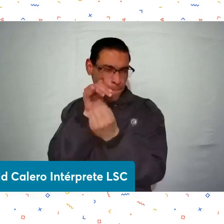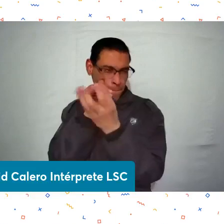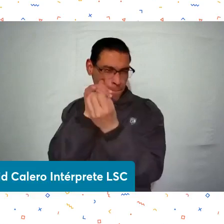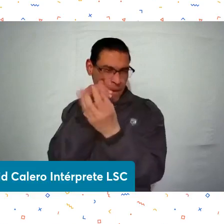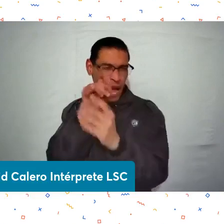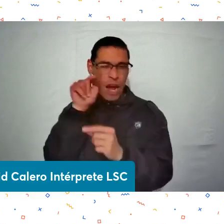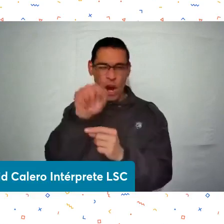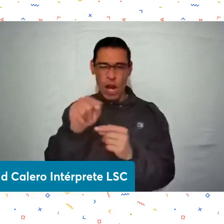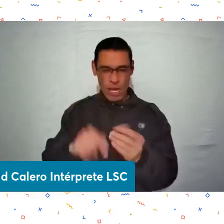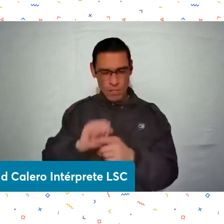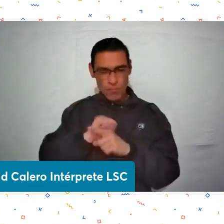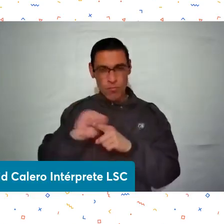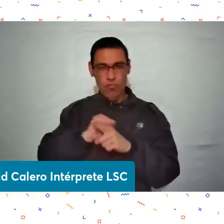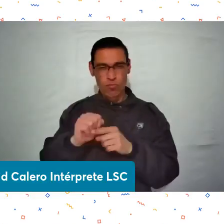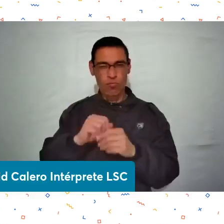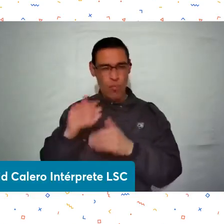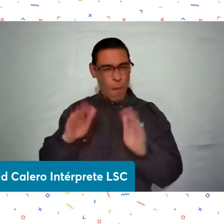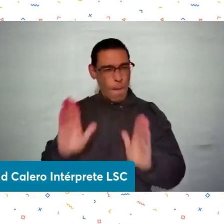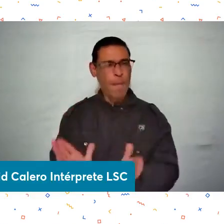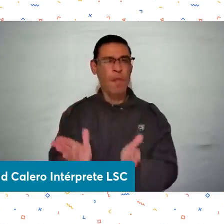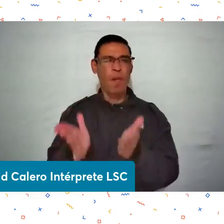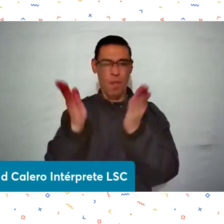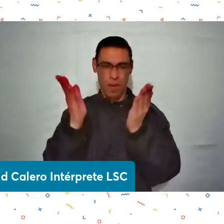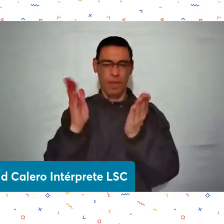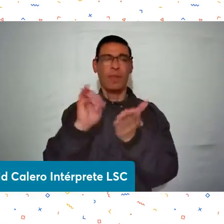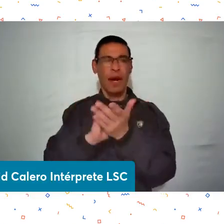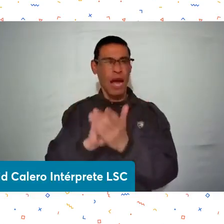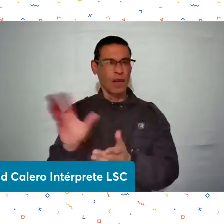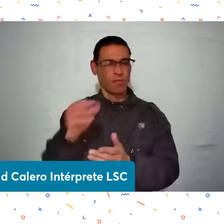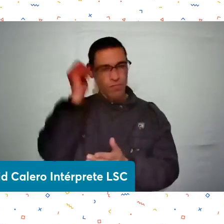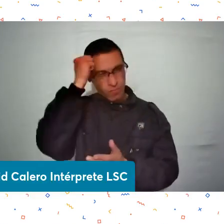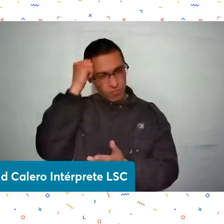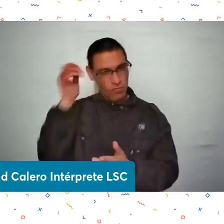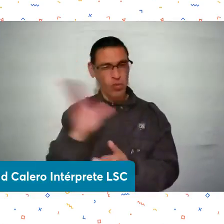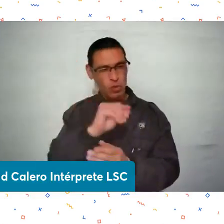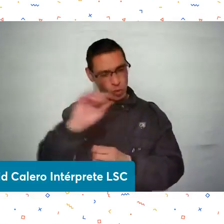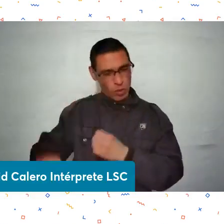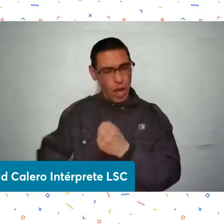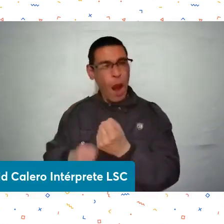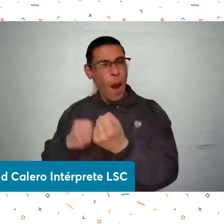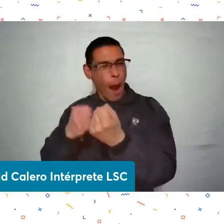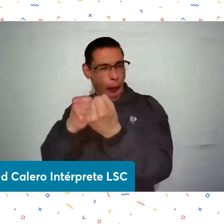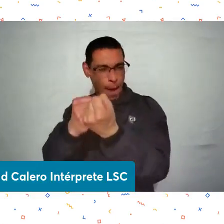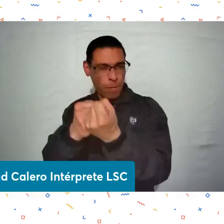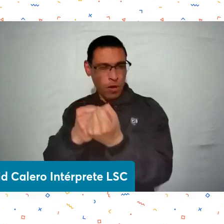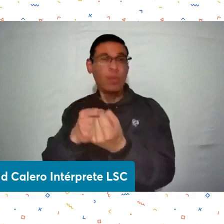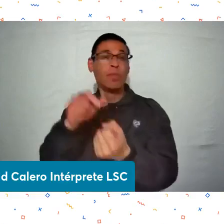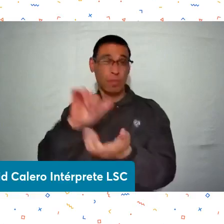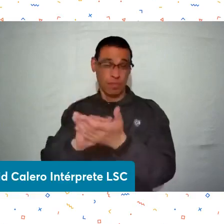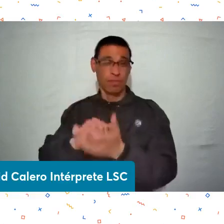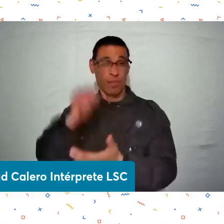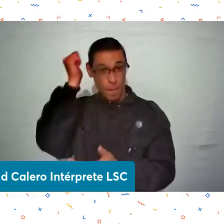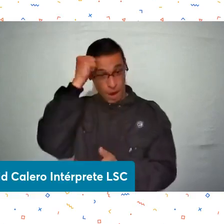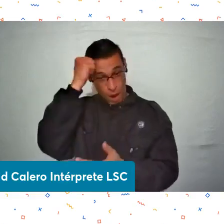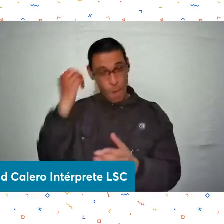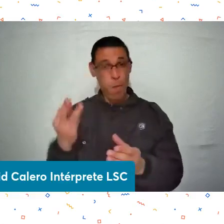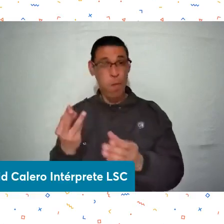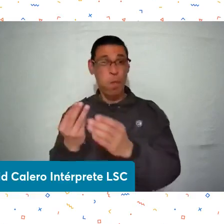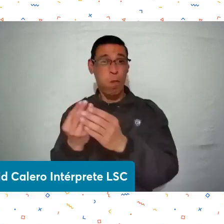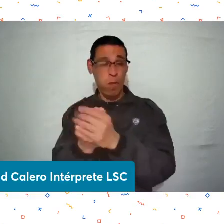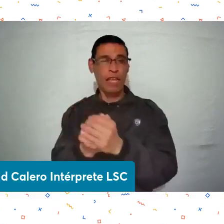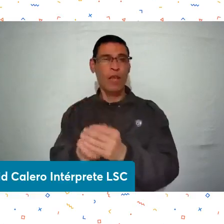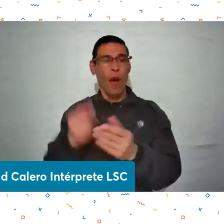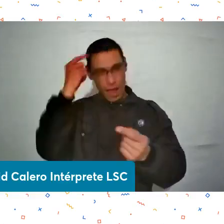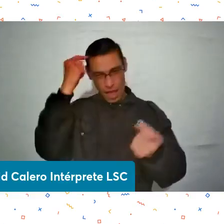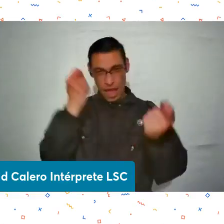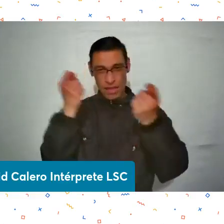sin discapacidad en el marco de la educación inclusiva. Recuerden, Maestros por la Inclusión es una estrategia liderada por la Fundación Salarrea Concha, pero es